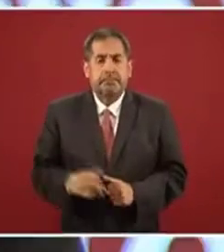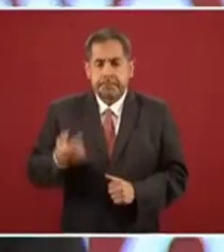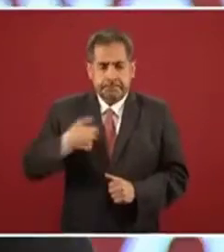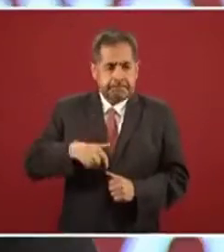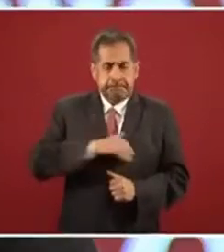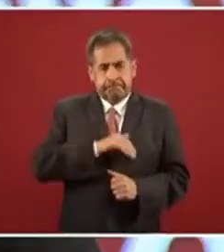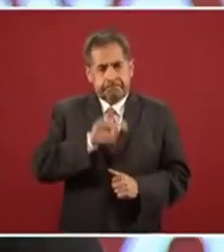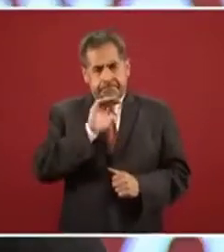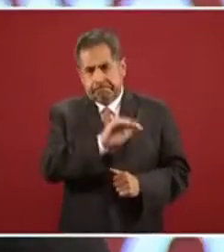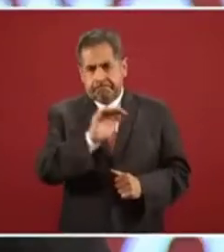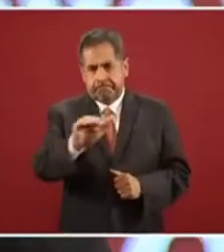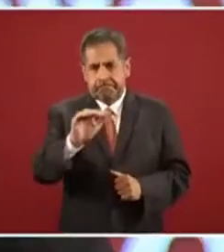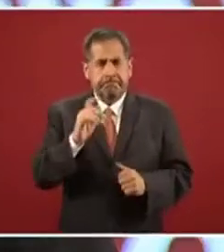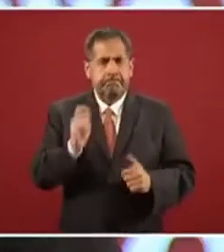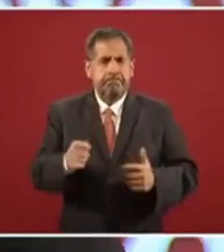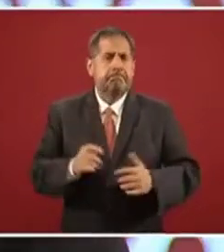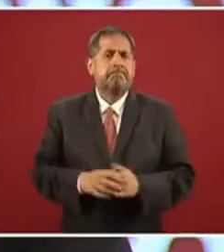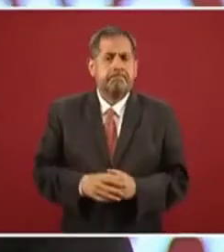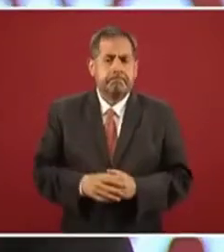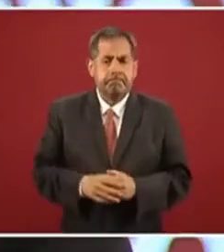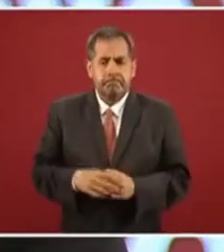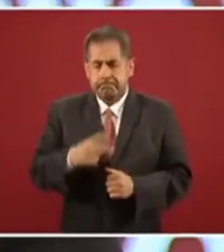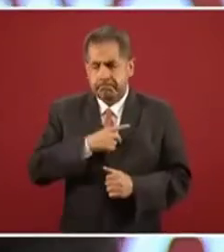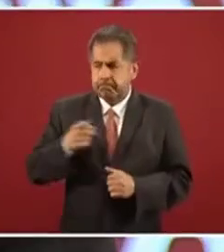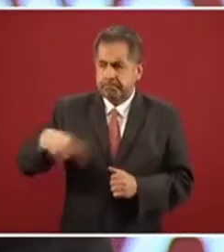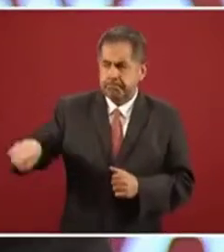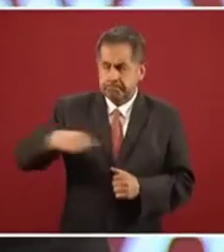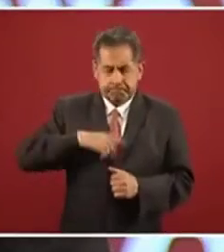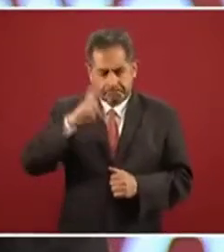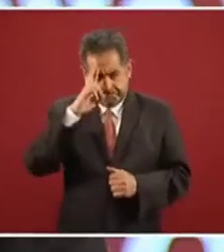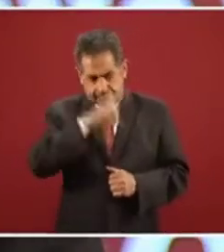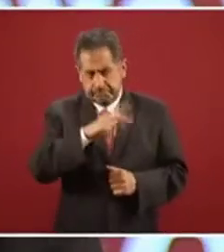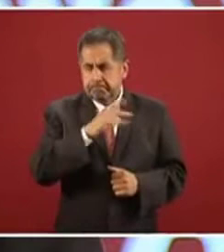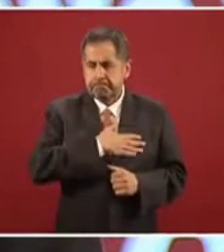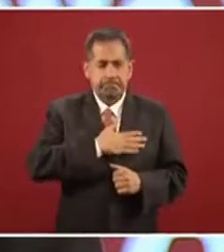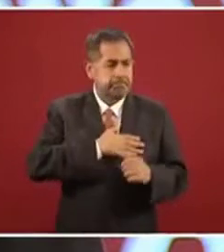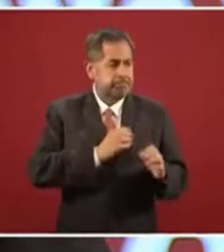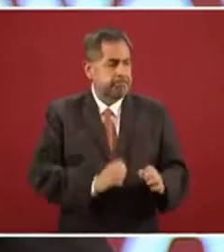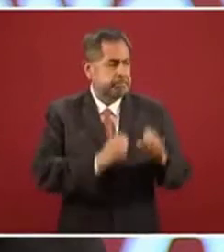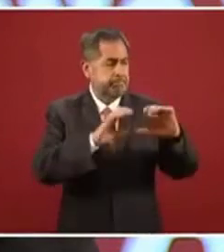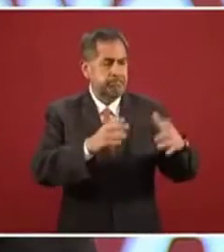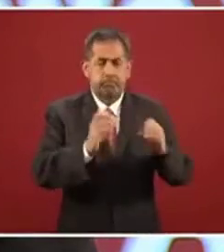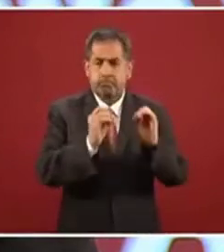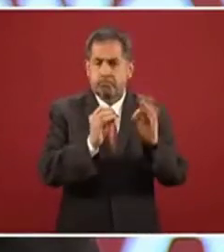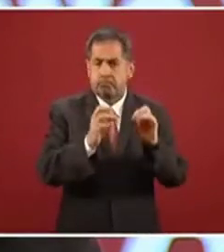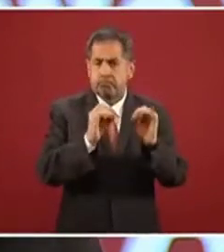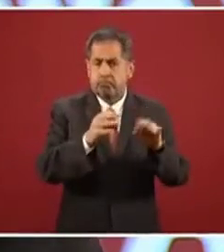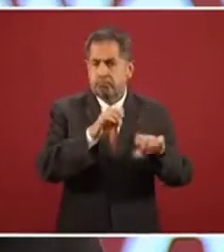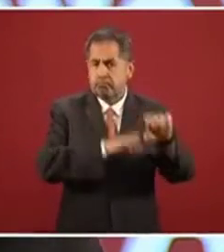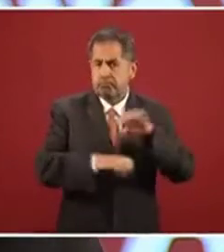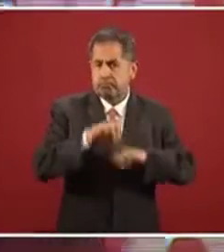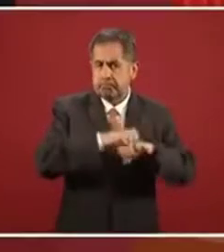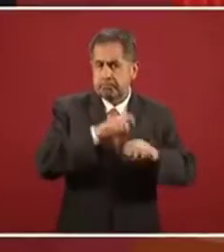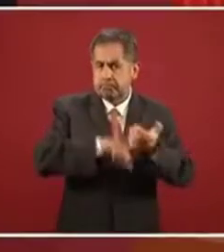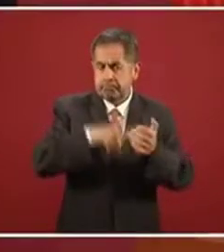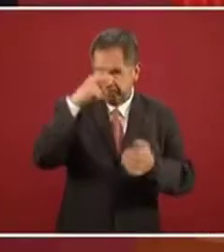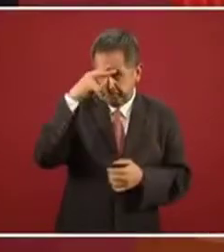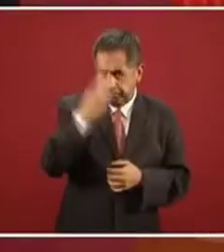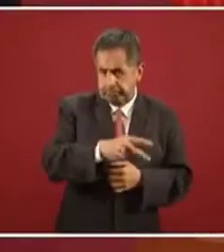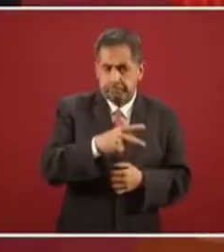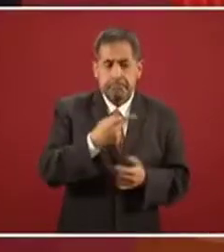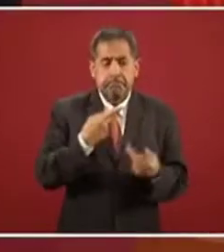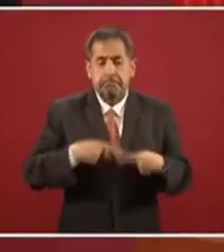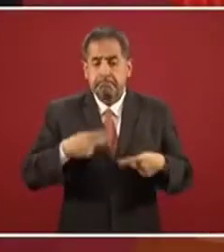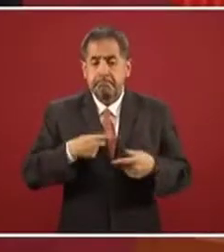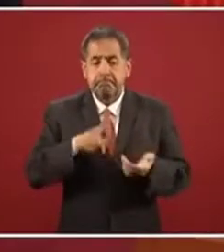exhortamos a que sean respetadas las instalaciones, se preserve su integridad, así como de las personas que